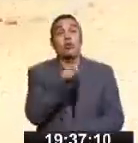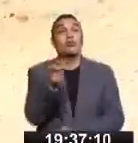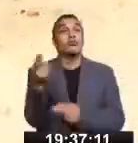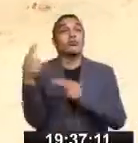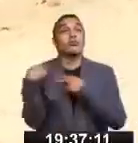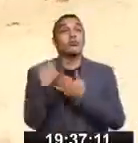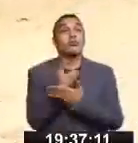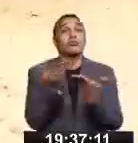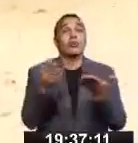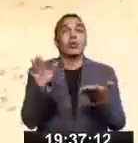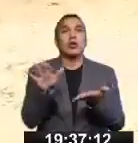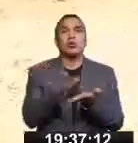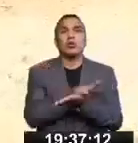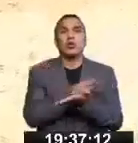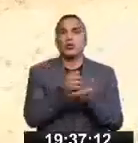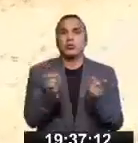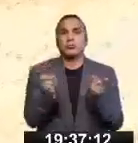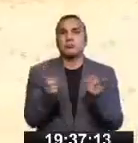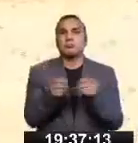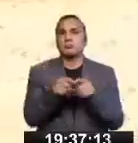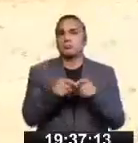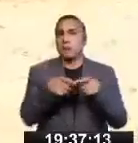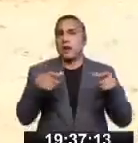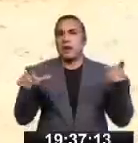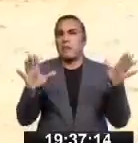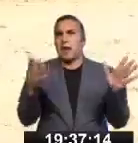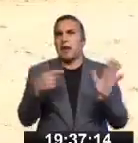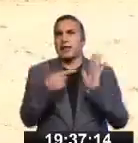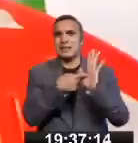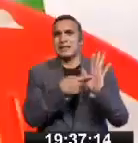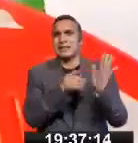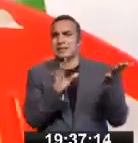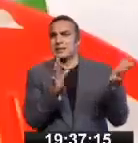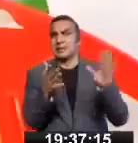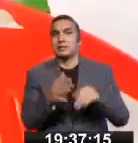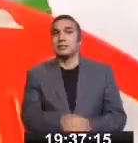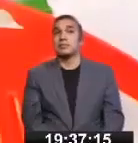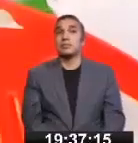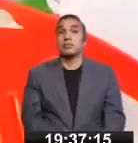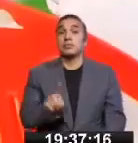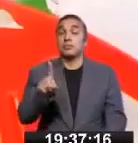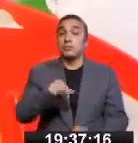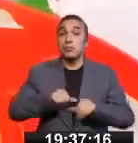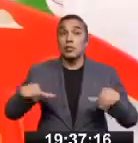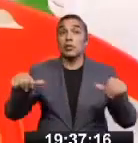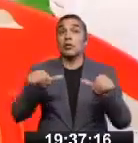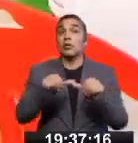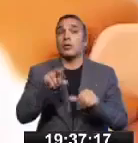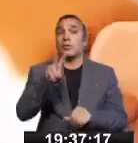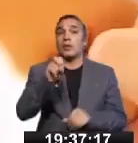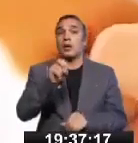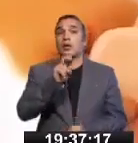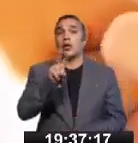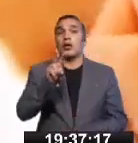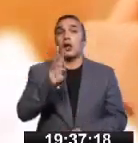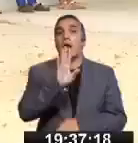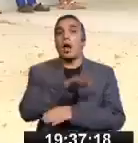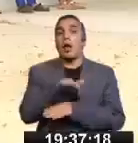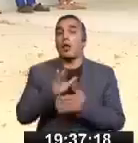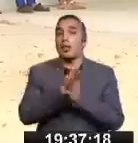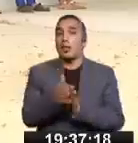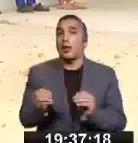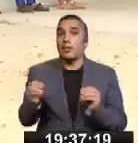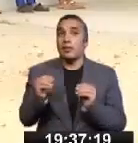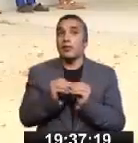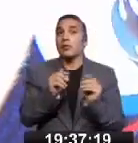incorporarán a escuelas improvisadas algo similar a lo que vemos serían aulas de máximo 22 estudiantes